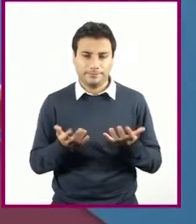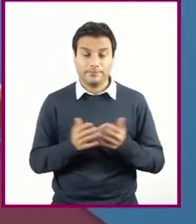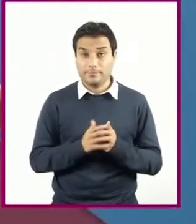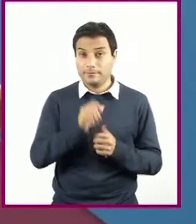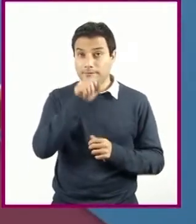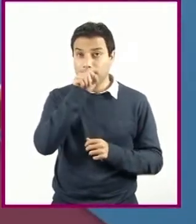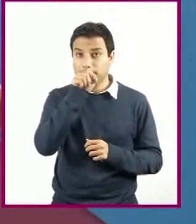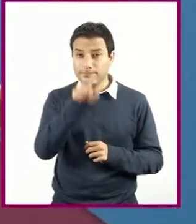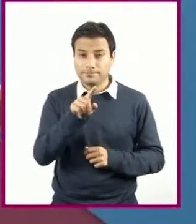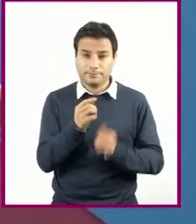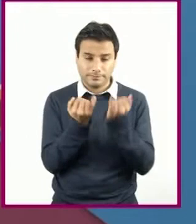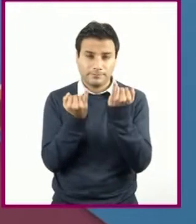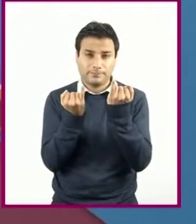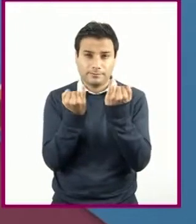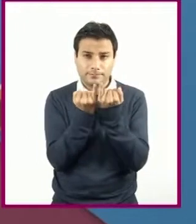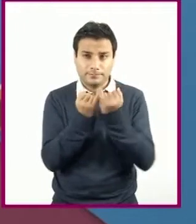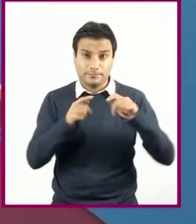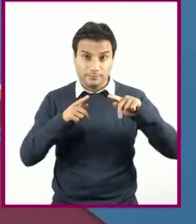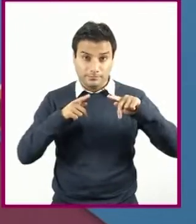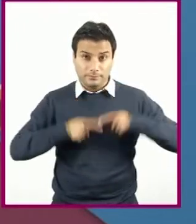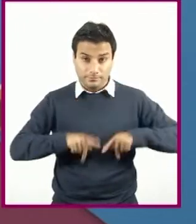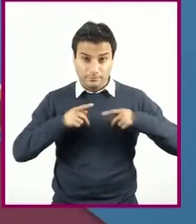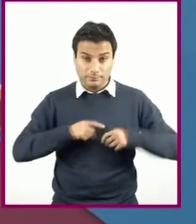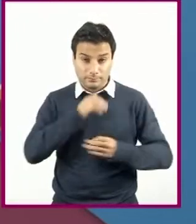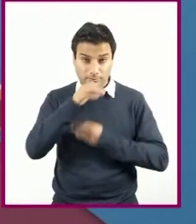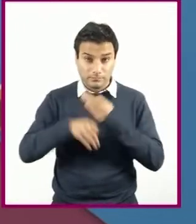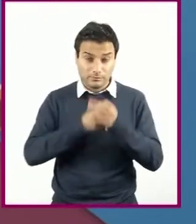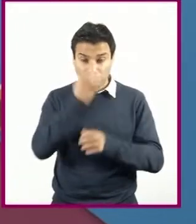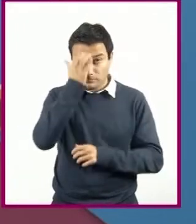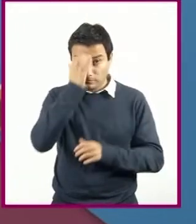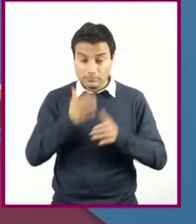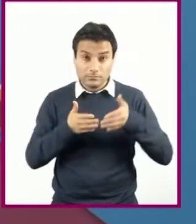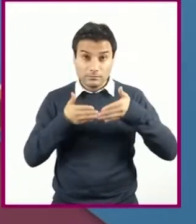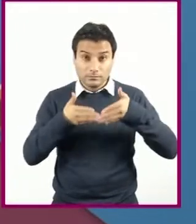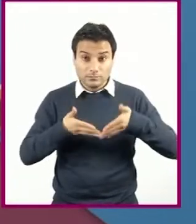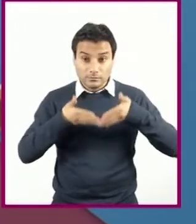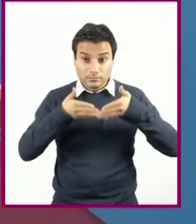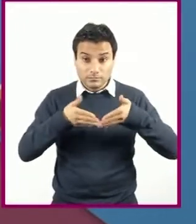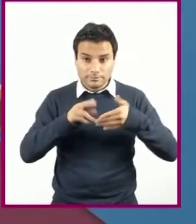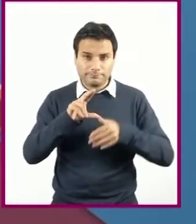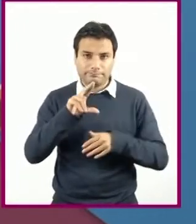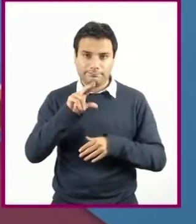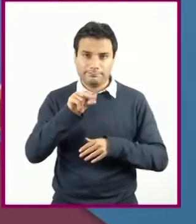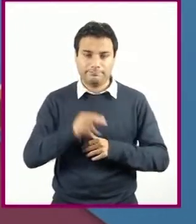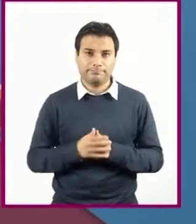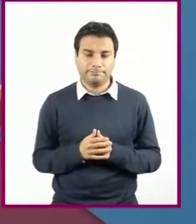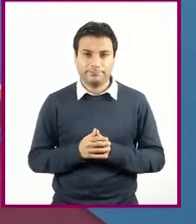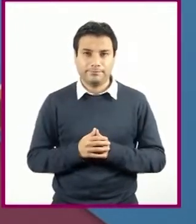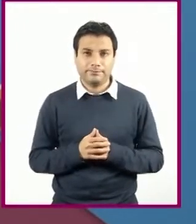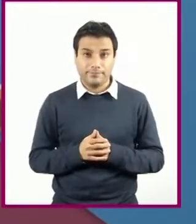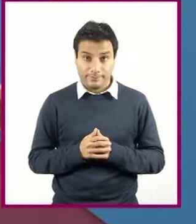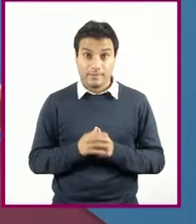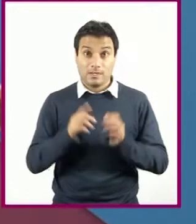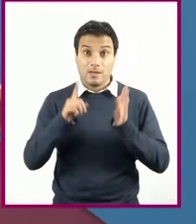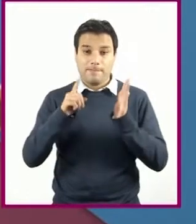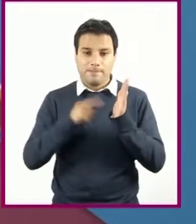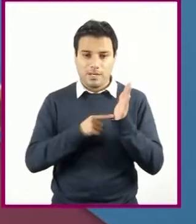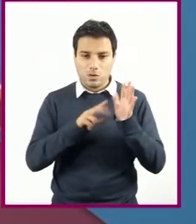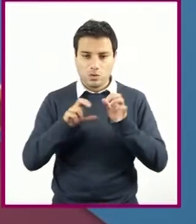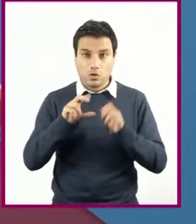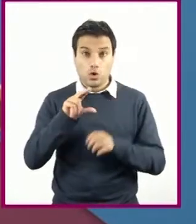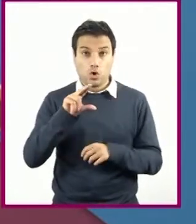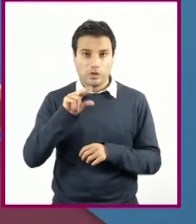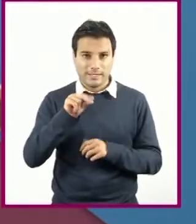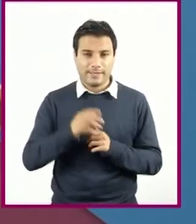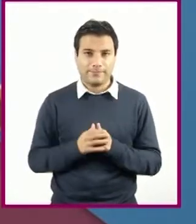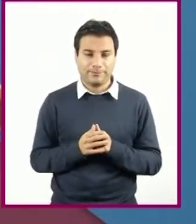sentido mucho menos típicos. Por lo que respecta al conjunto de la navegación mundial, en 1880 de